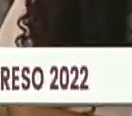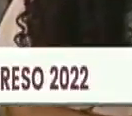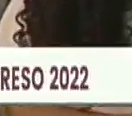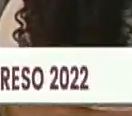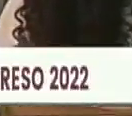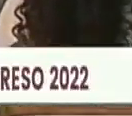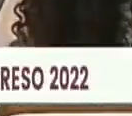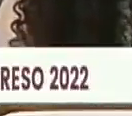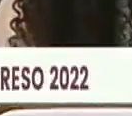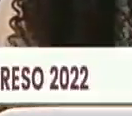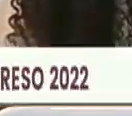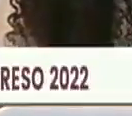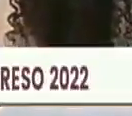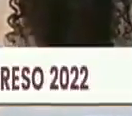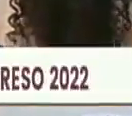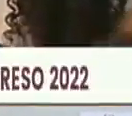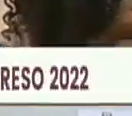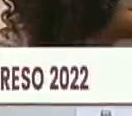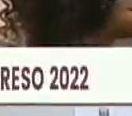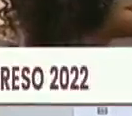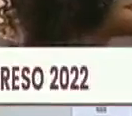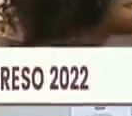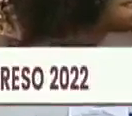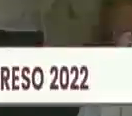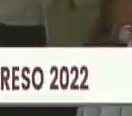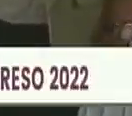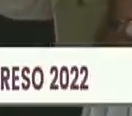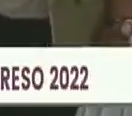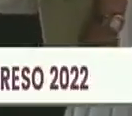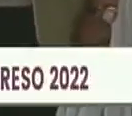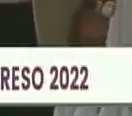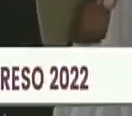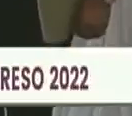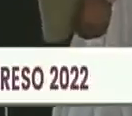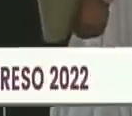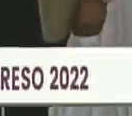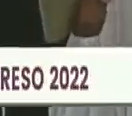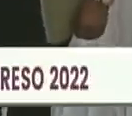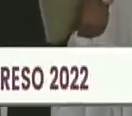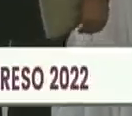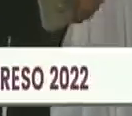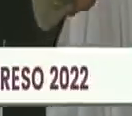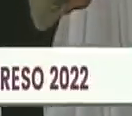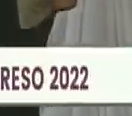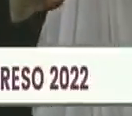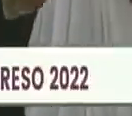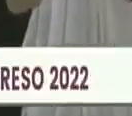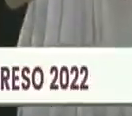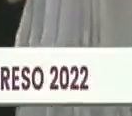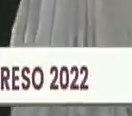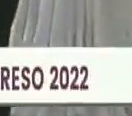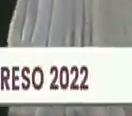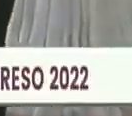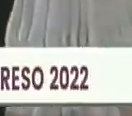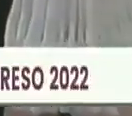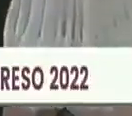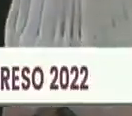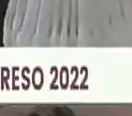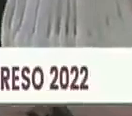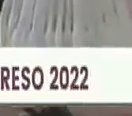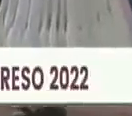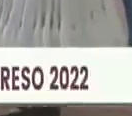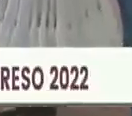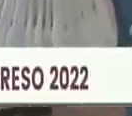hacer, lo que vamos a explicar. Pero este sistema ha tenido sus bases de realización en